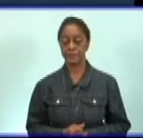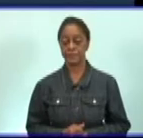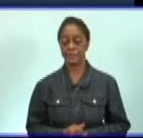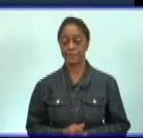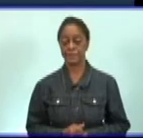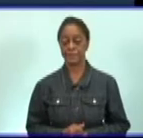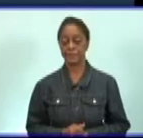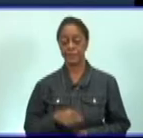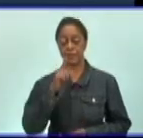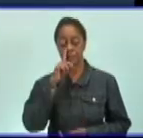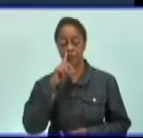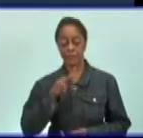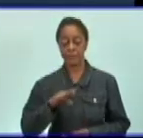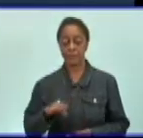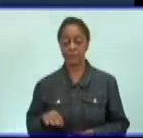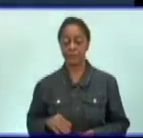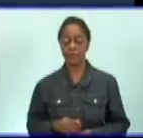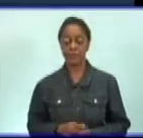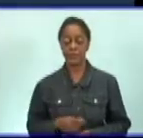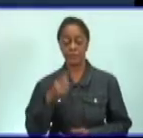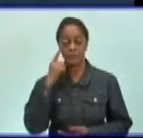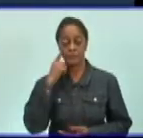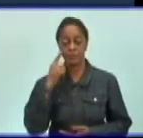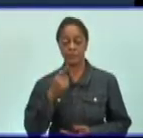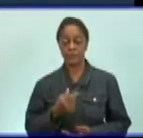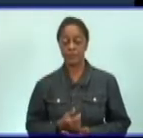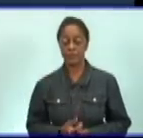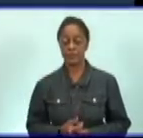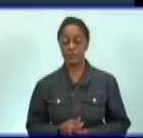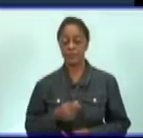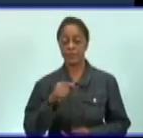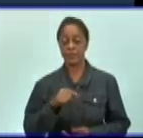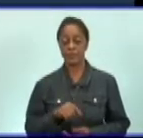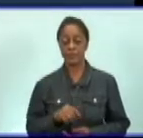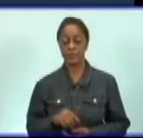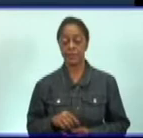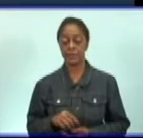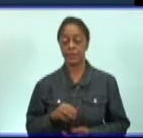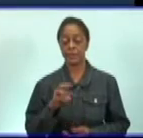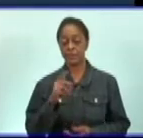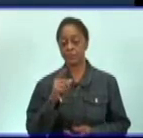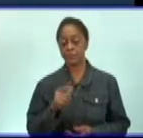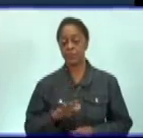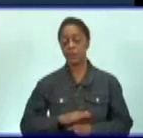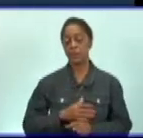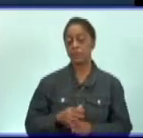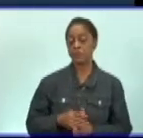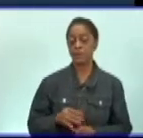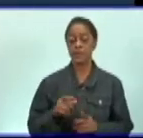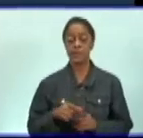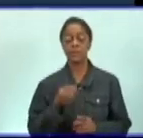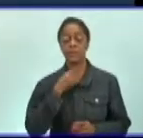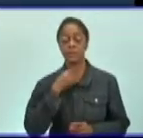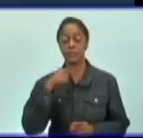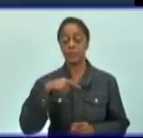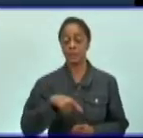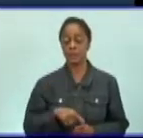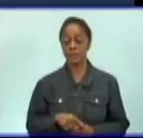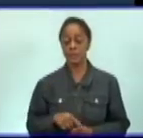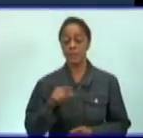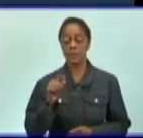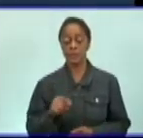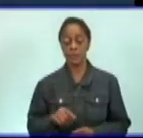Y para terminar, vemos que aquí les enumeré los diferentes tipos de ejercicio que